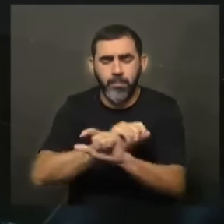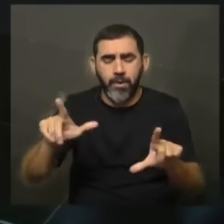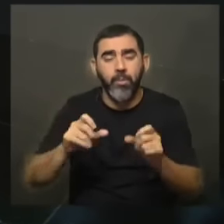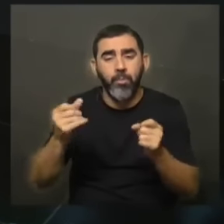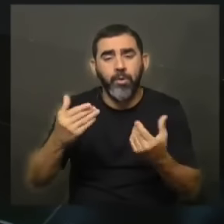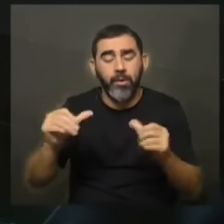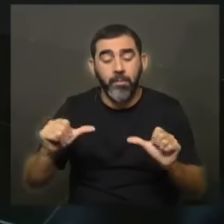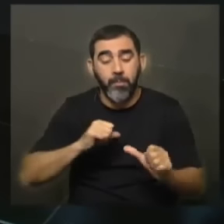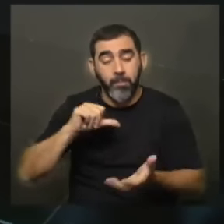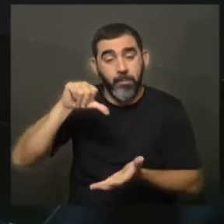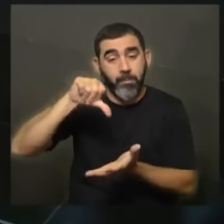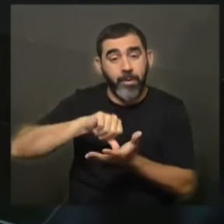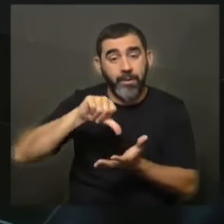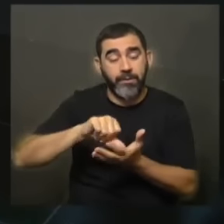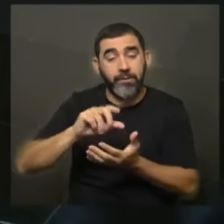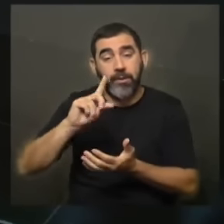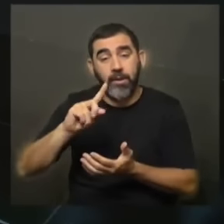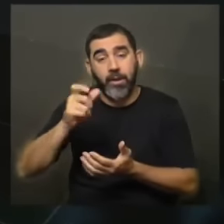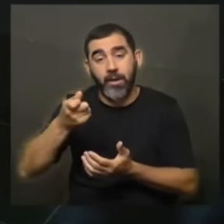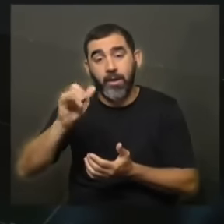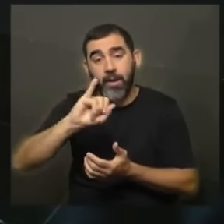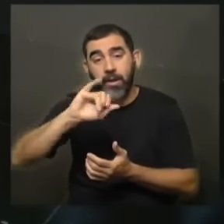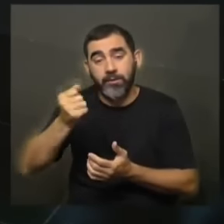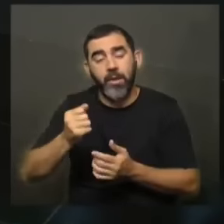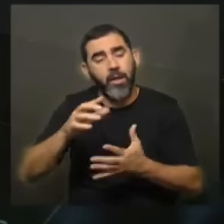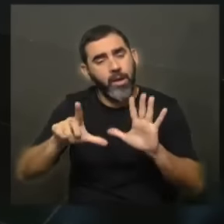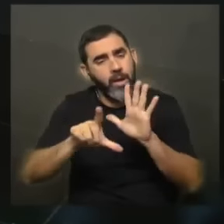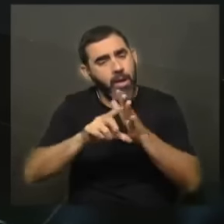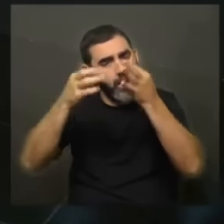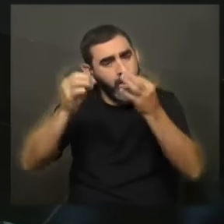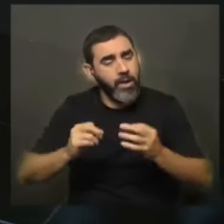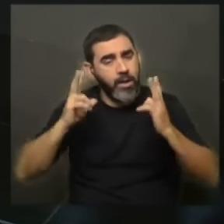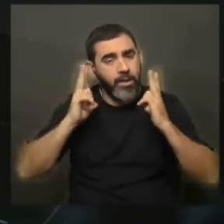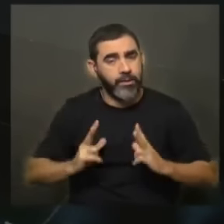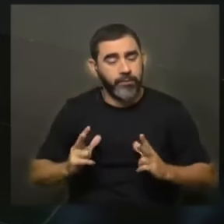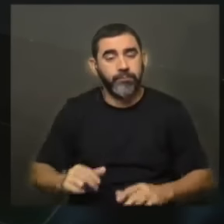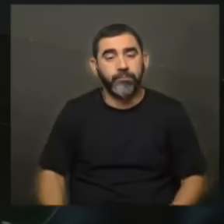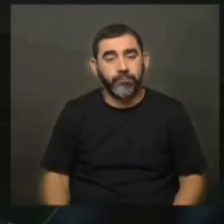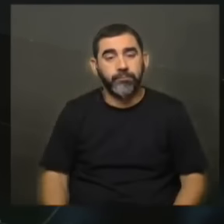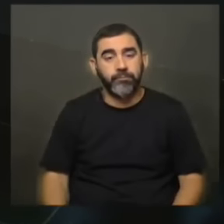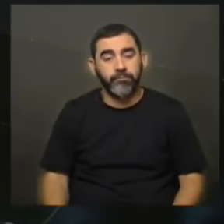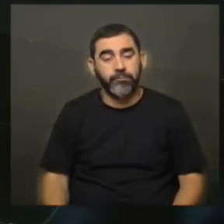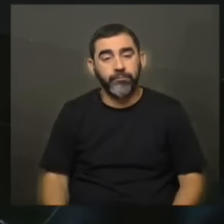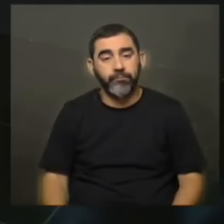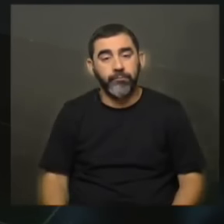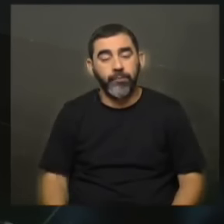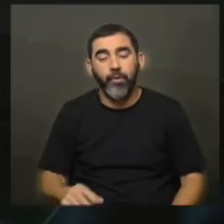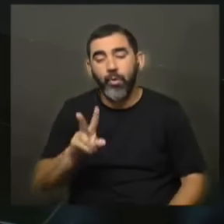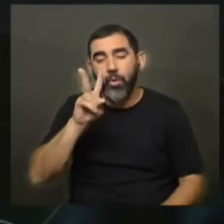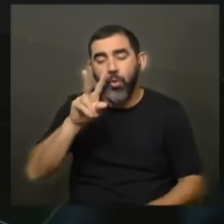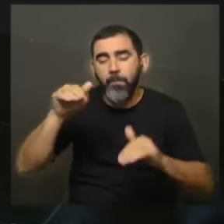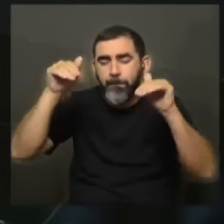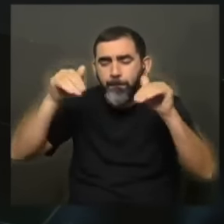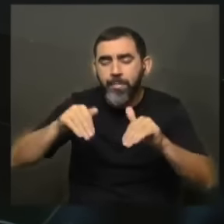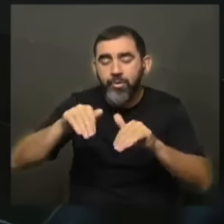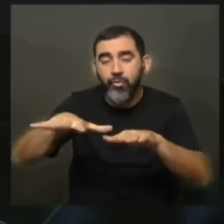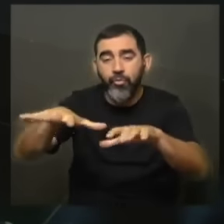secciones de su país en la franja de gaza siguen siendo legítimas y éticas dijo según agregó los más de 2 millones de personas